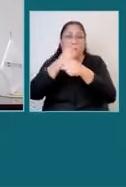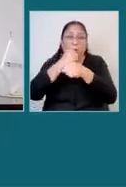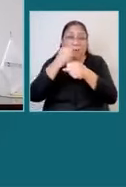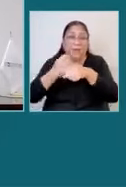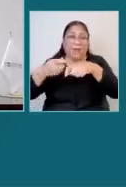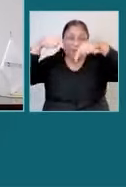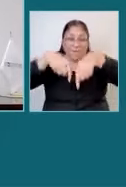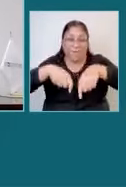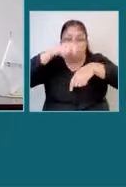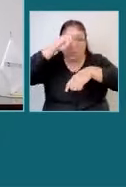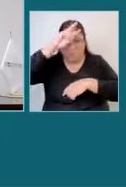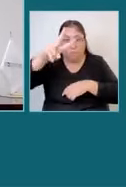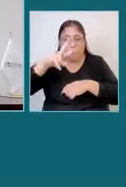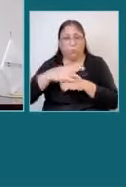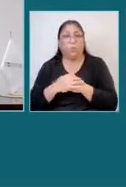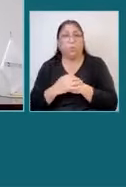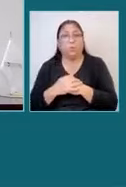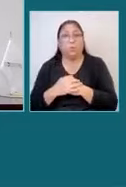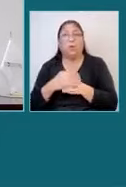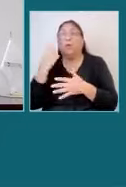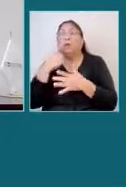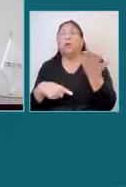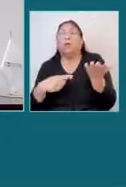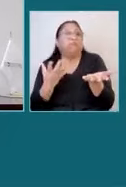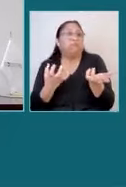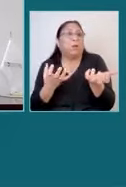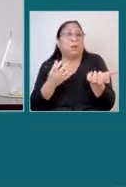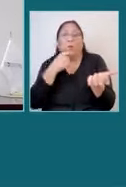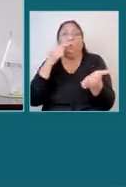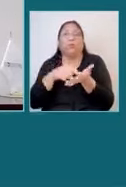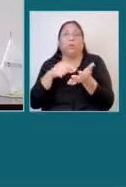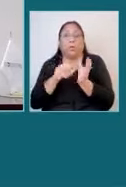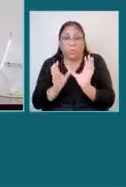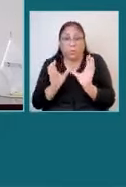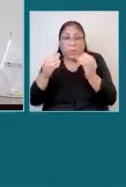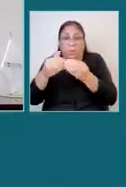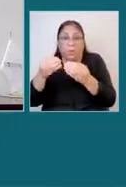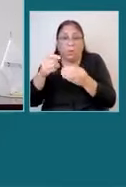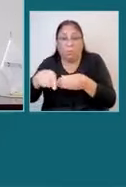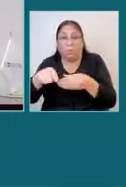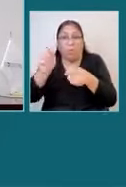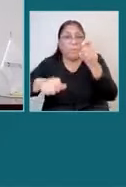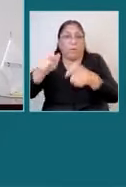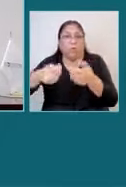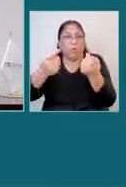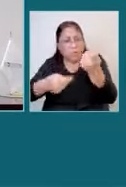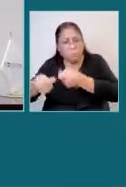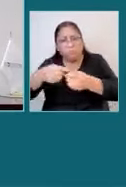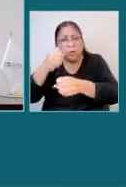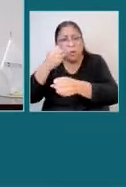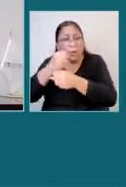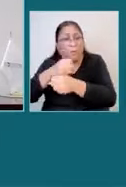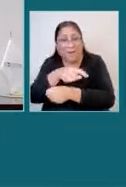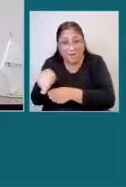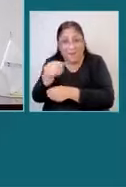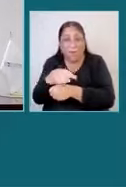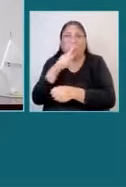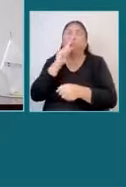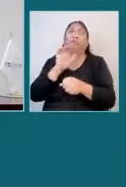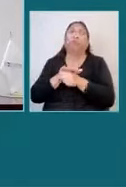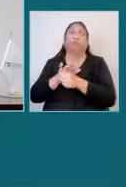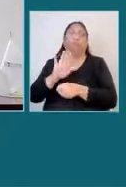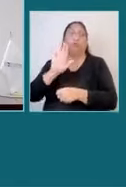país. Y entonces, lo que buscamos también es que este equipo de gestores sea un equipo comprometido